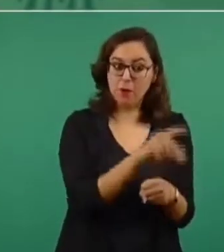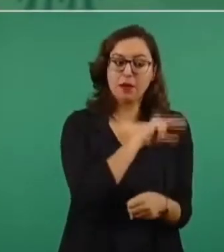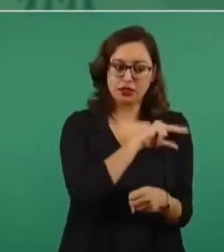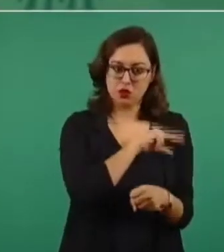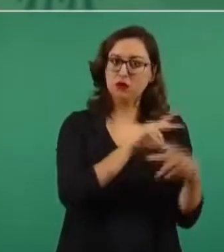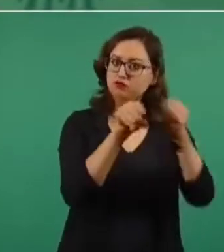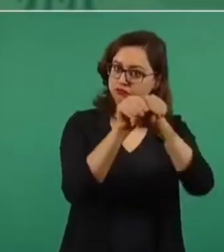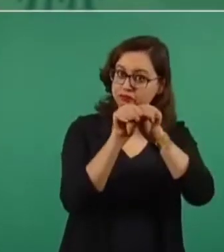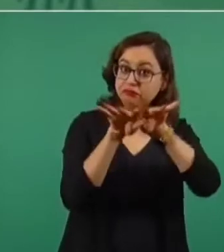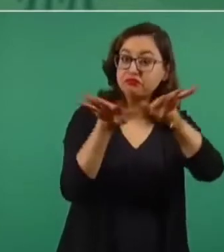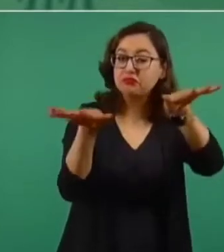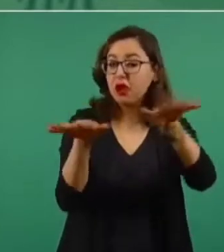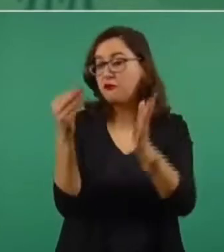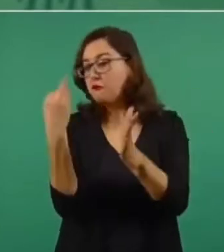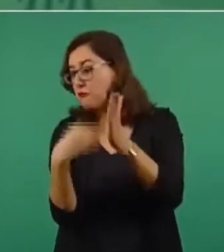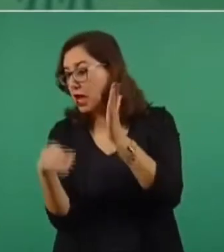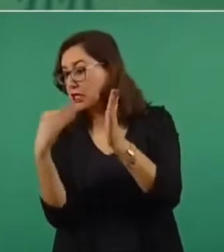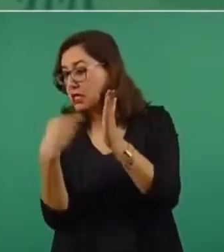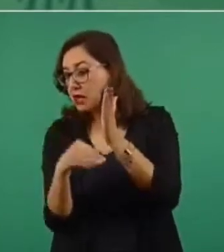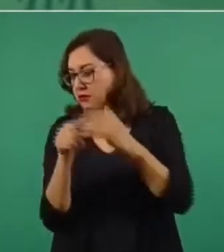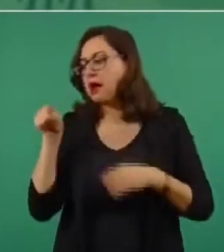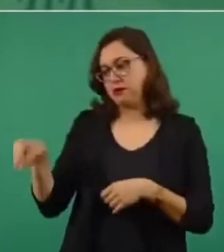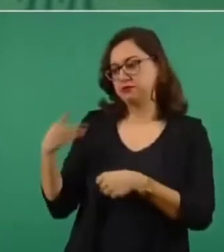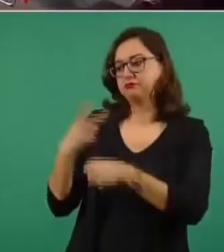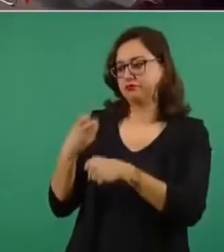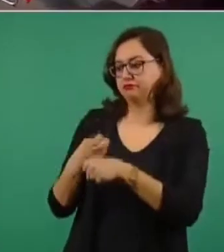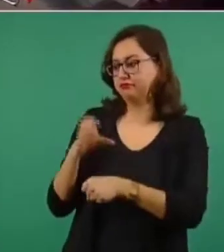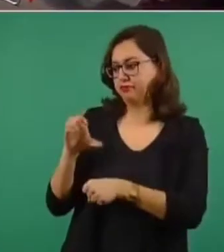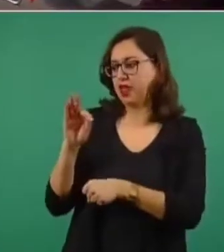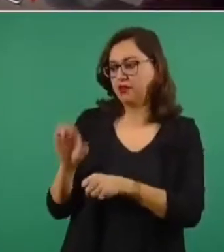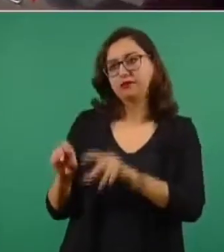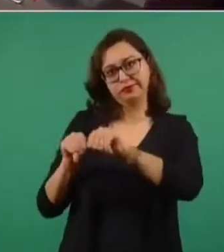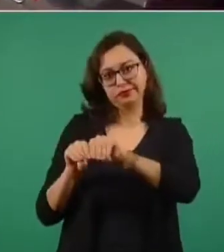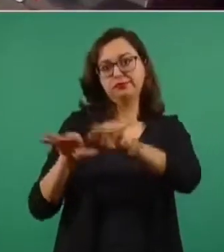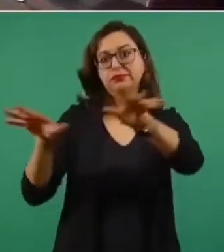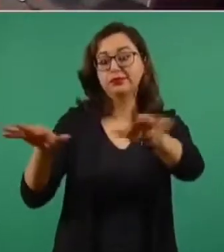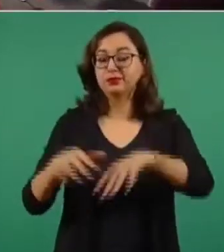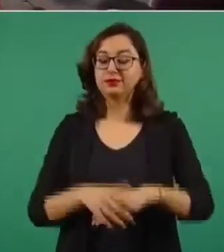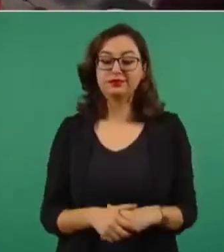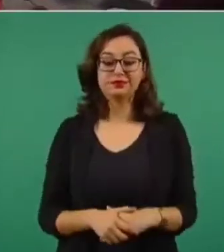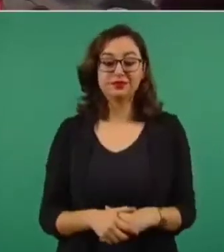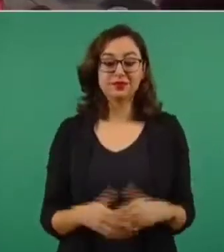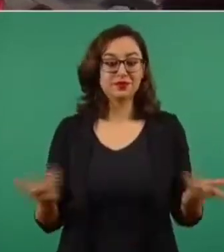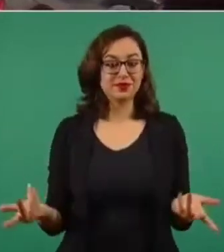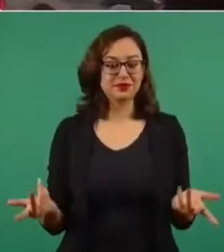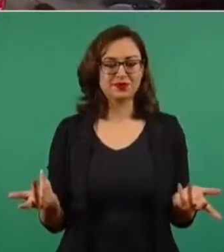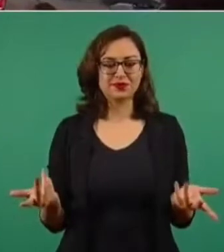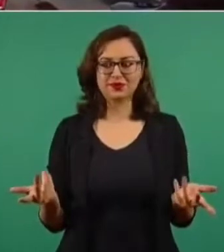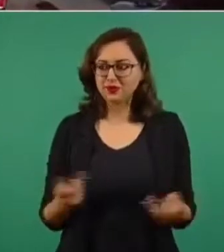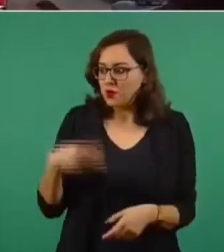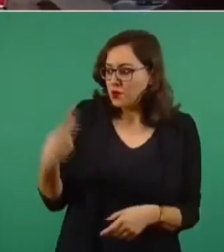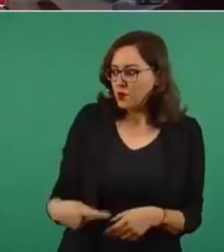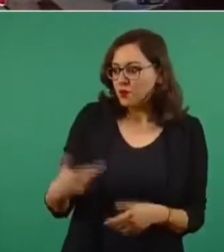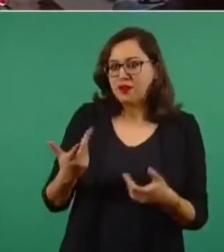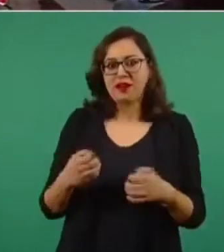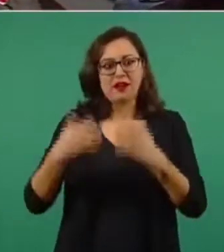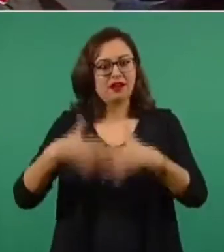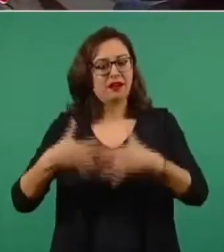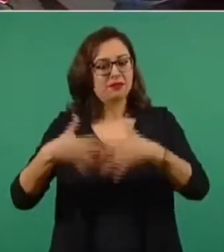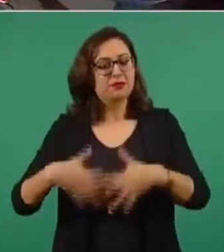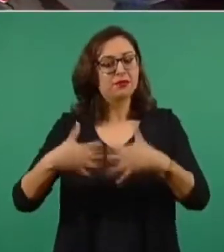y luego las plantas de la Comisión Federal de Electricidad, cuando se trata de una empresa pública. Y